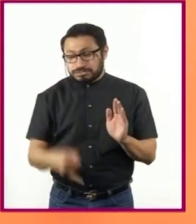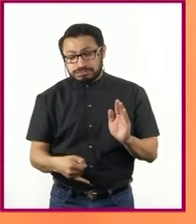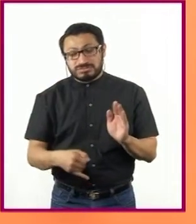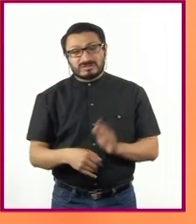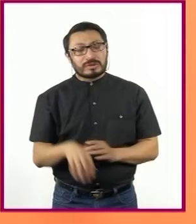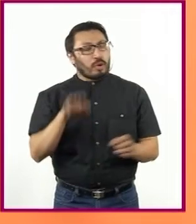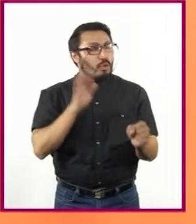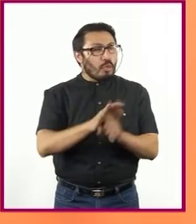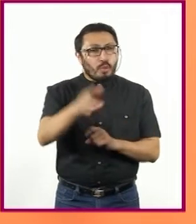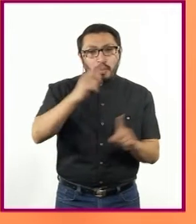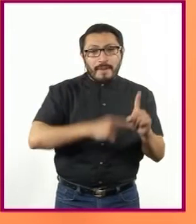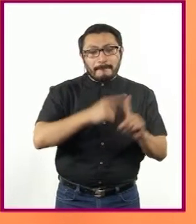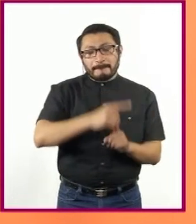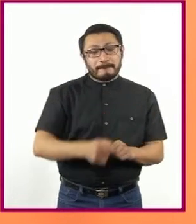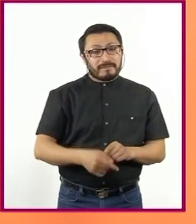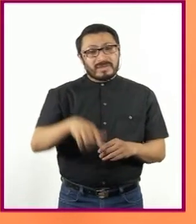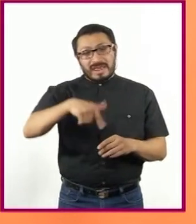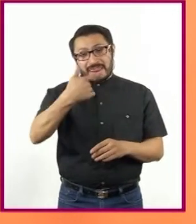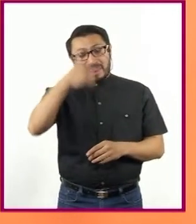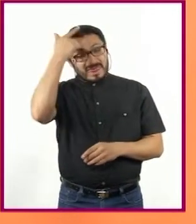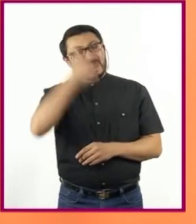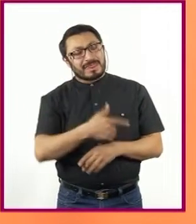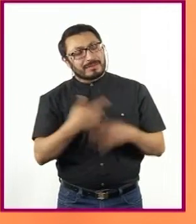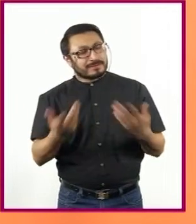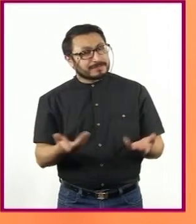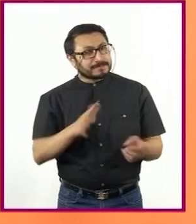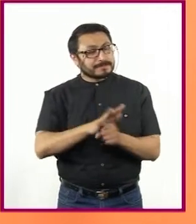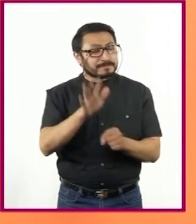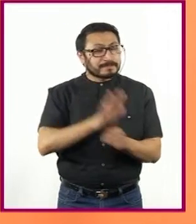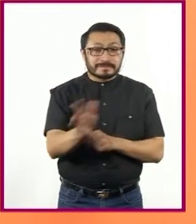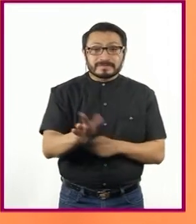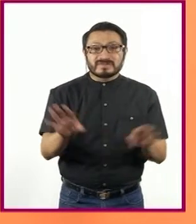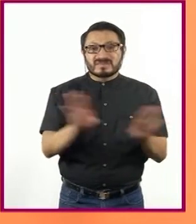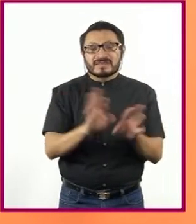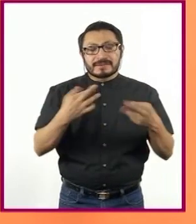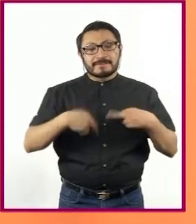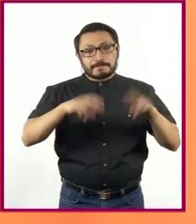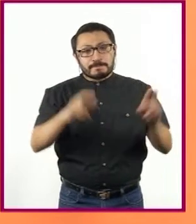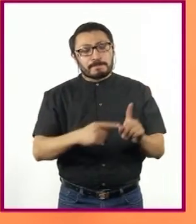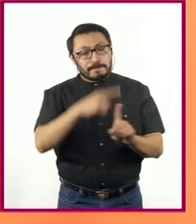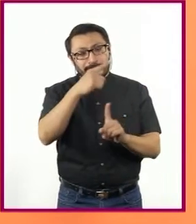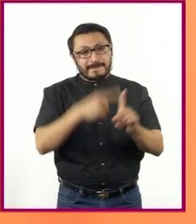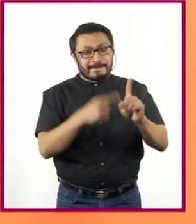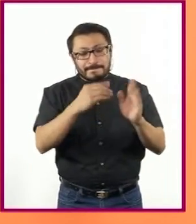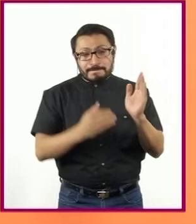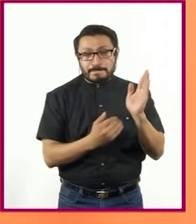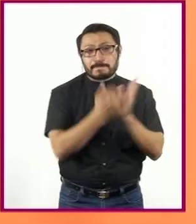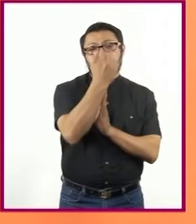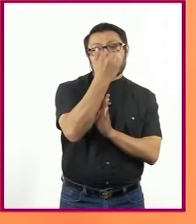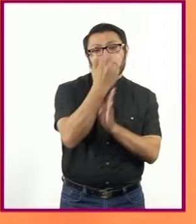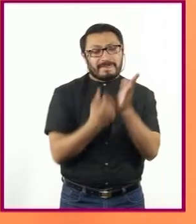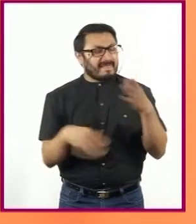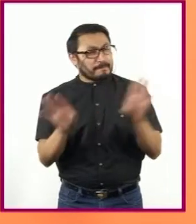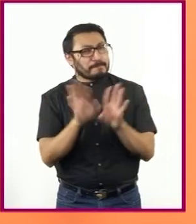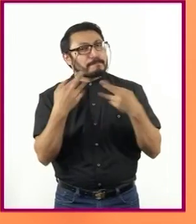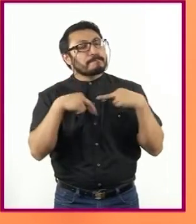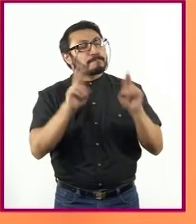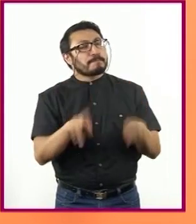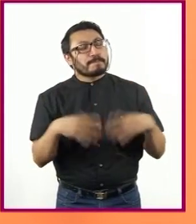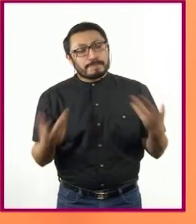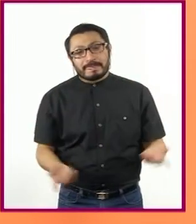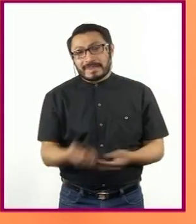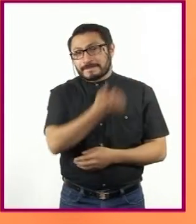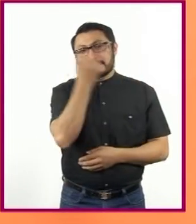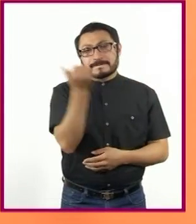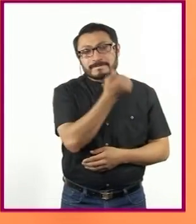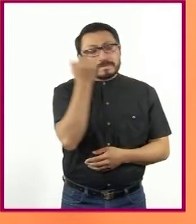la temperatura a la medianoche? ¿Cómo representarían las temperaturas que ascienden y descienden?